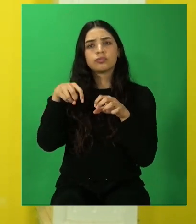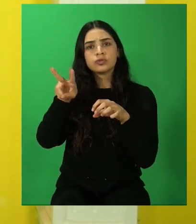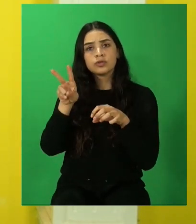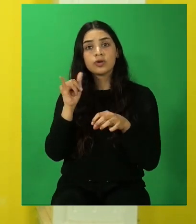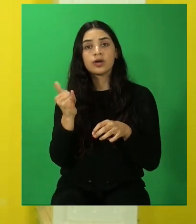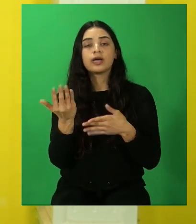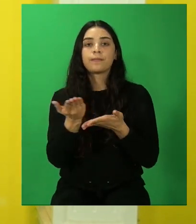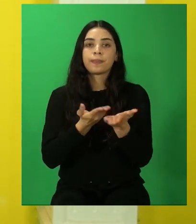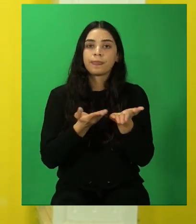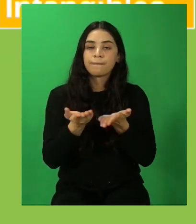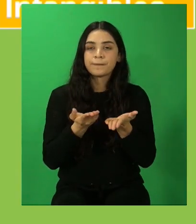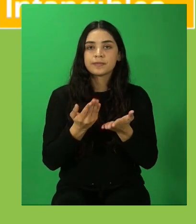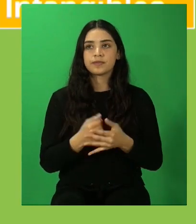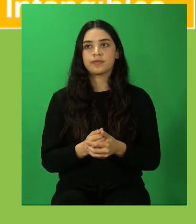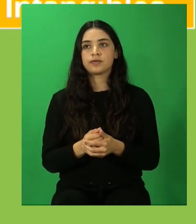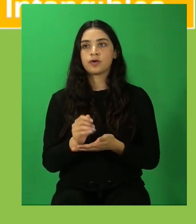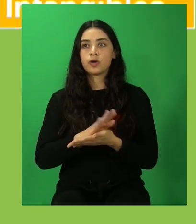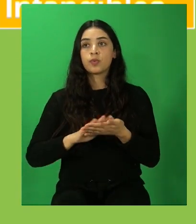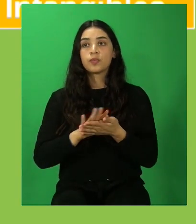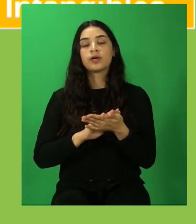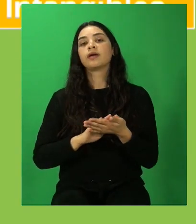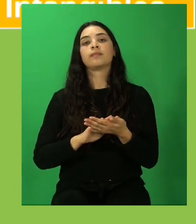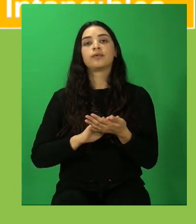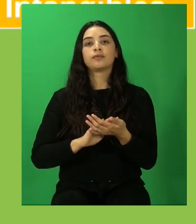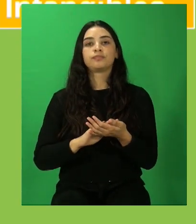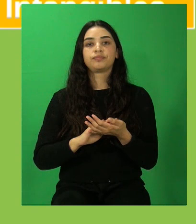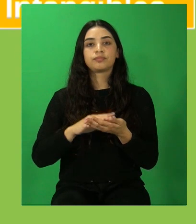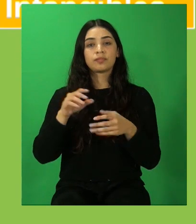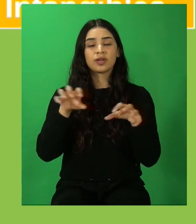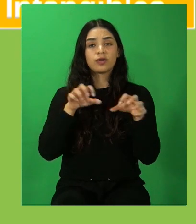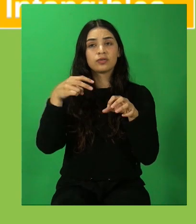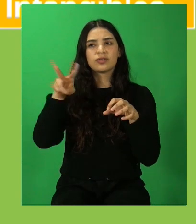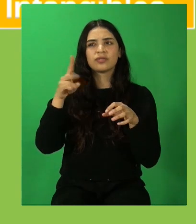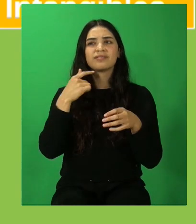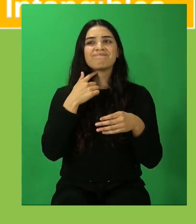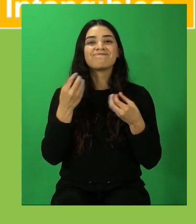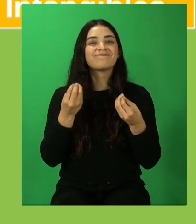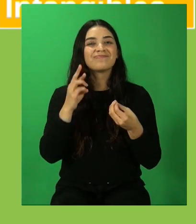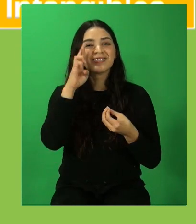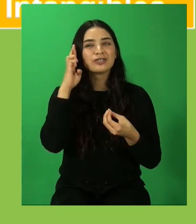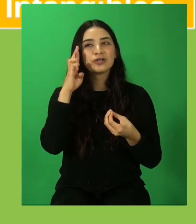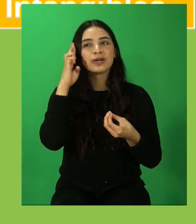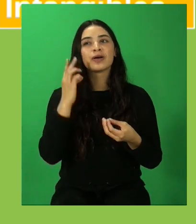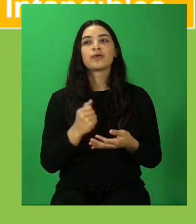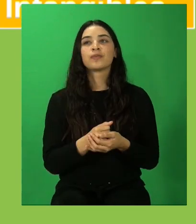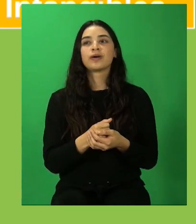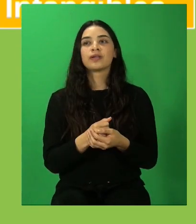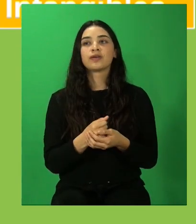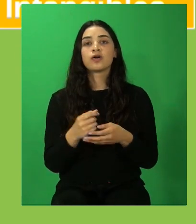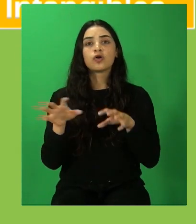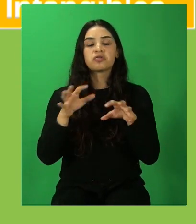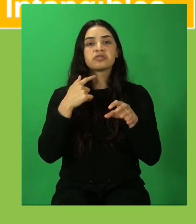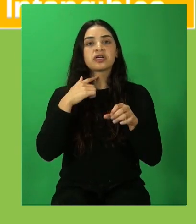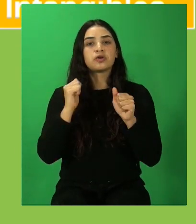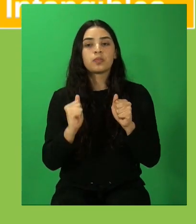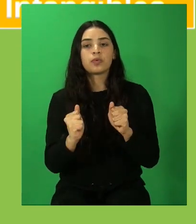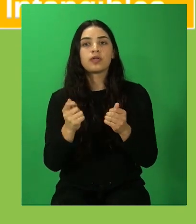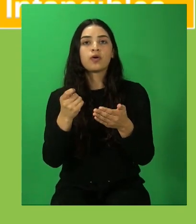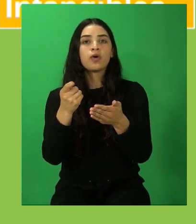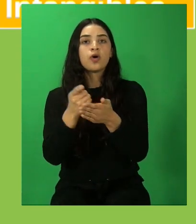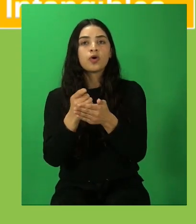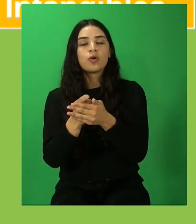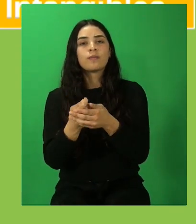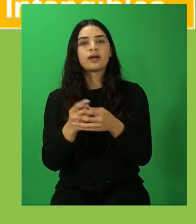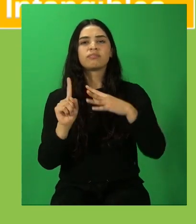La definición exacta de los bienes son elementos que satisfacen necesidad humana y provienen de la